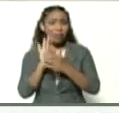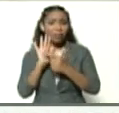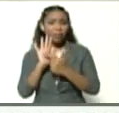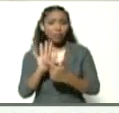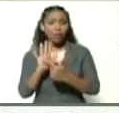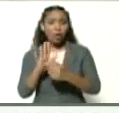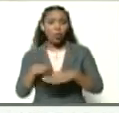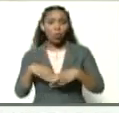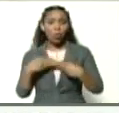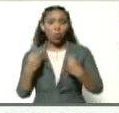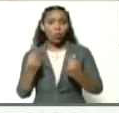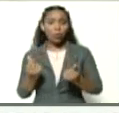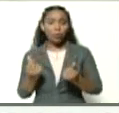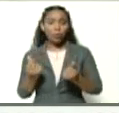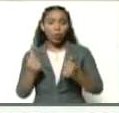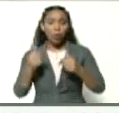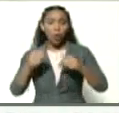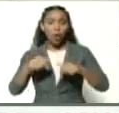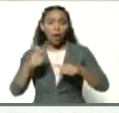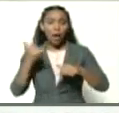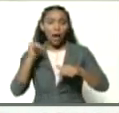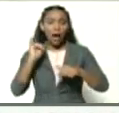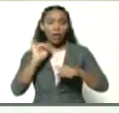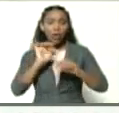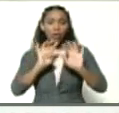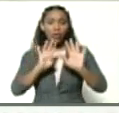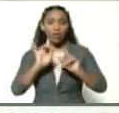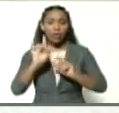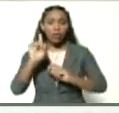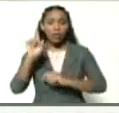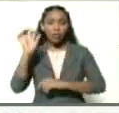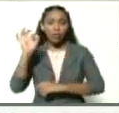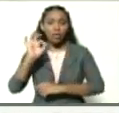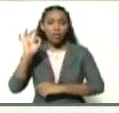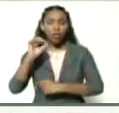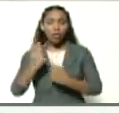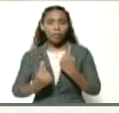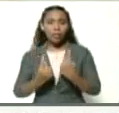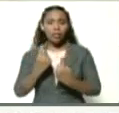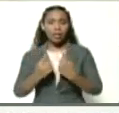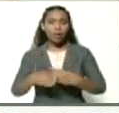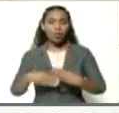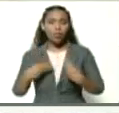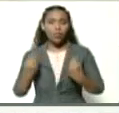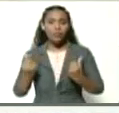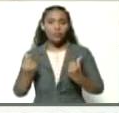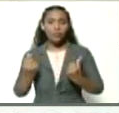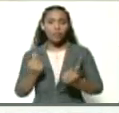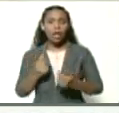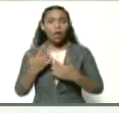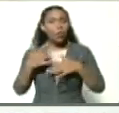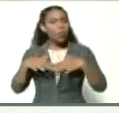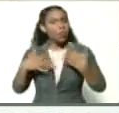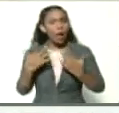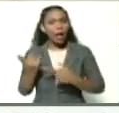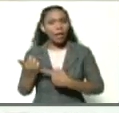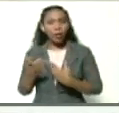de recuperados. Hoy tenemos 91% de pacientes recuperados, lo cual nos